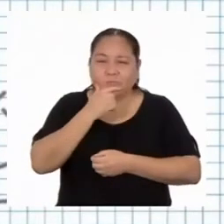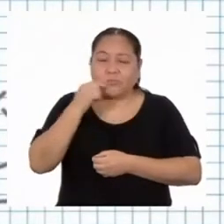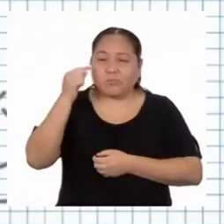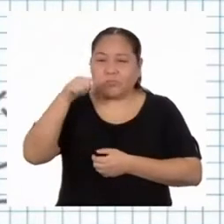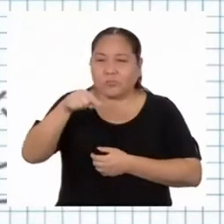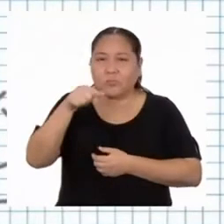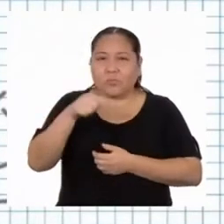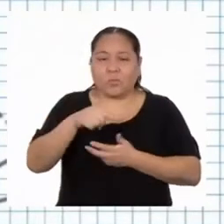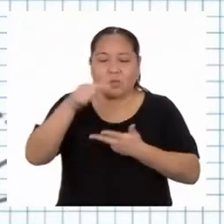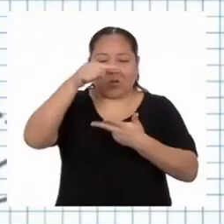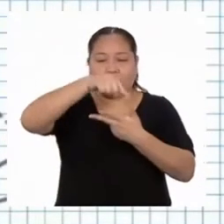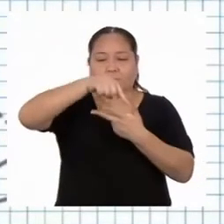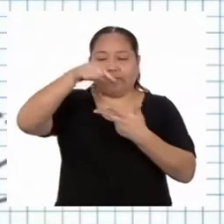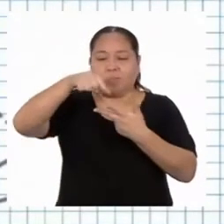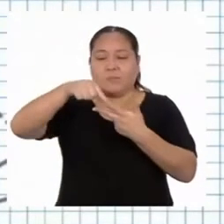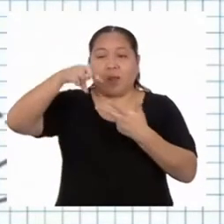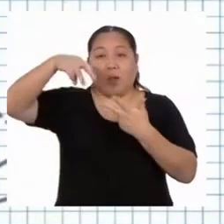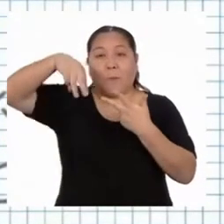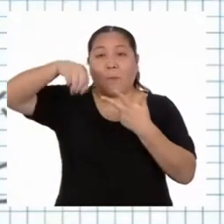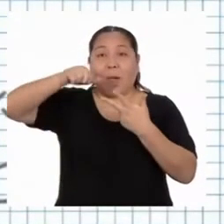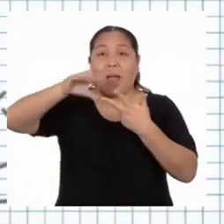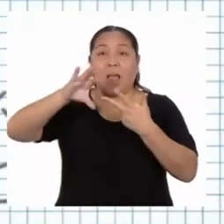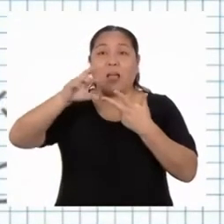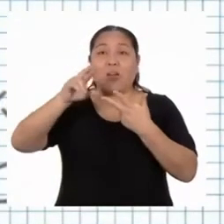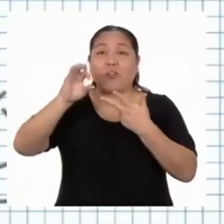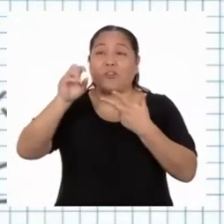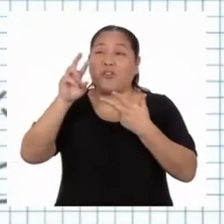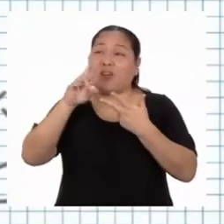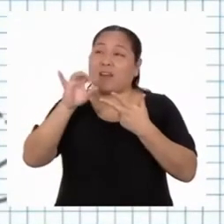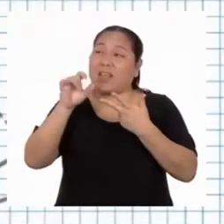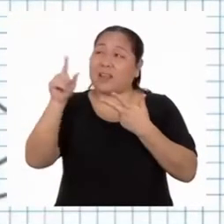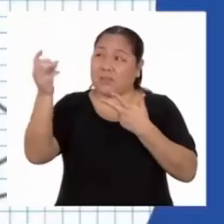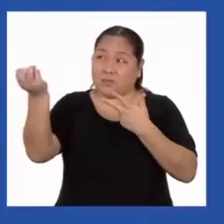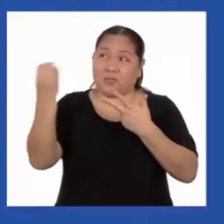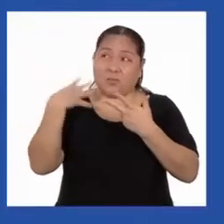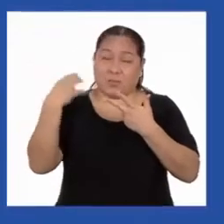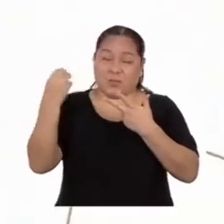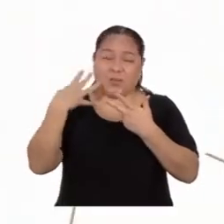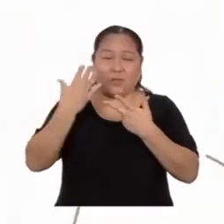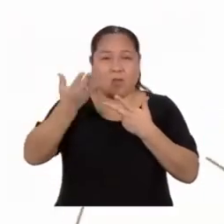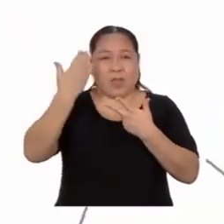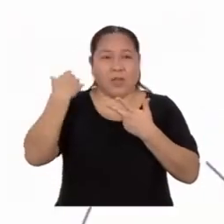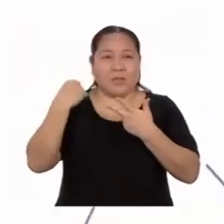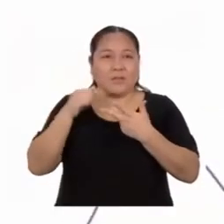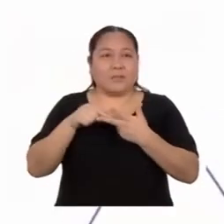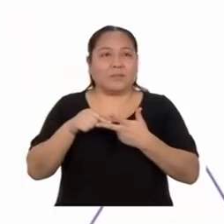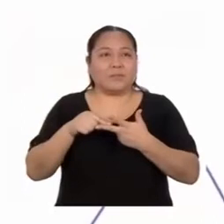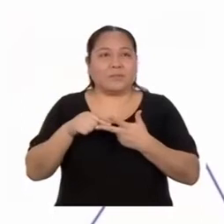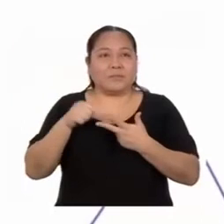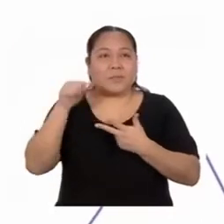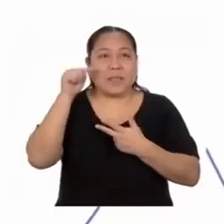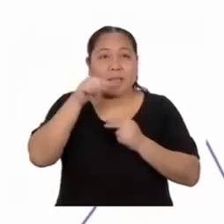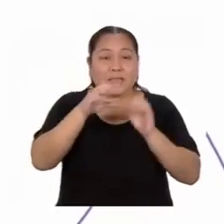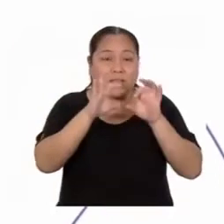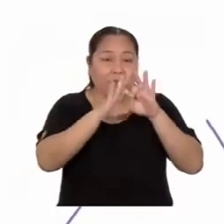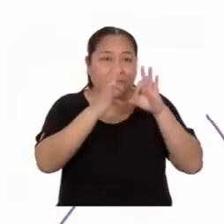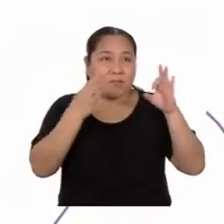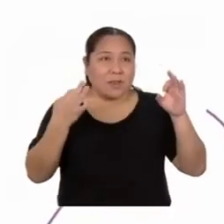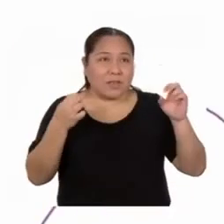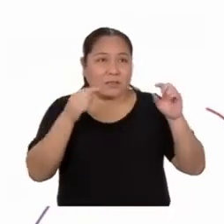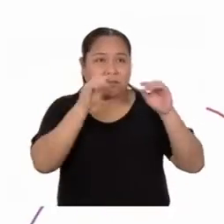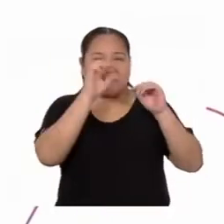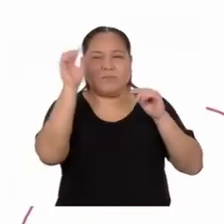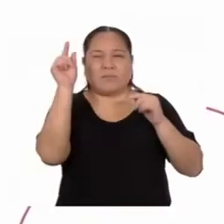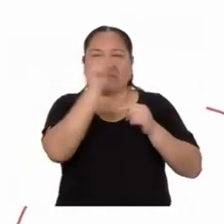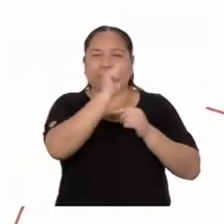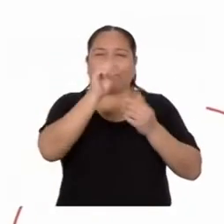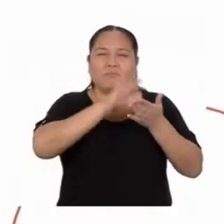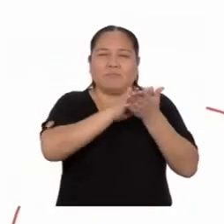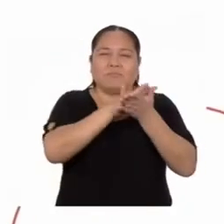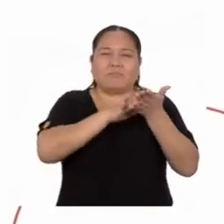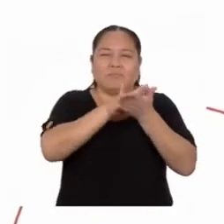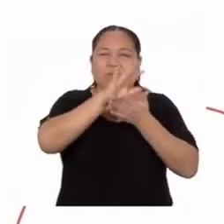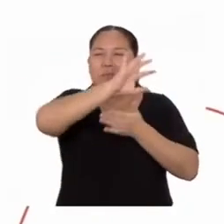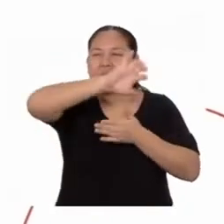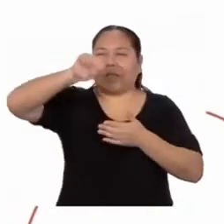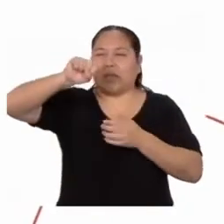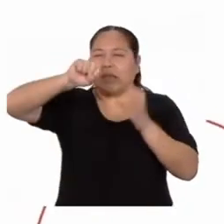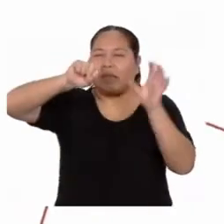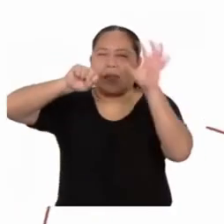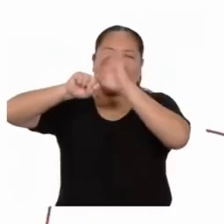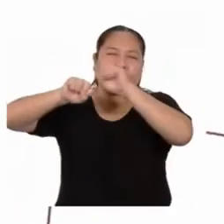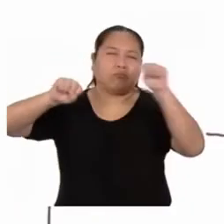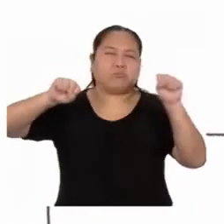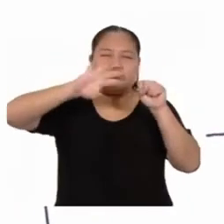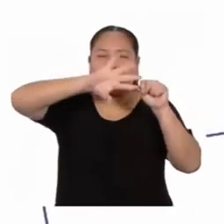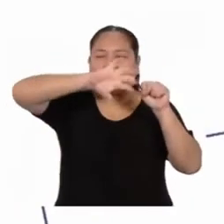las macro reglas que nos mencionó anteriormente. Esta frase se va. Esta otra